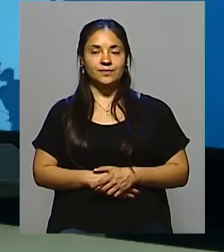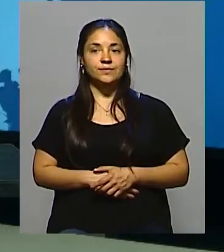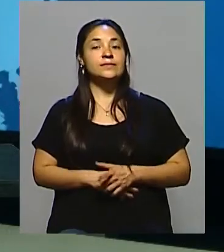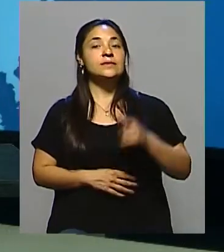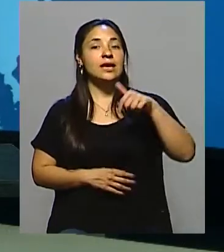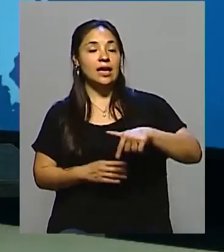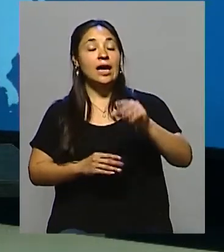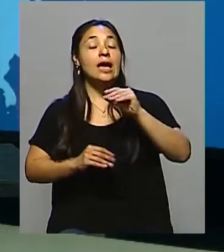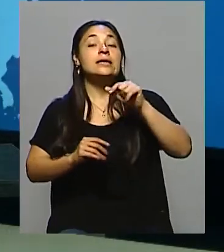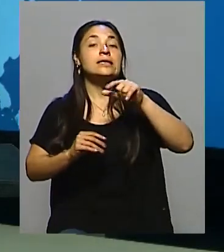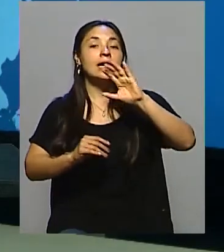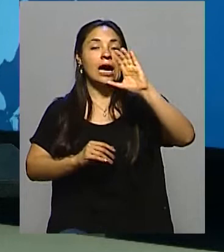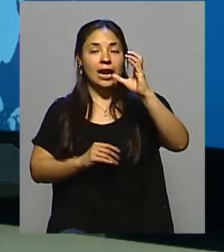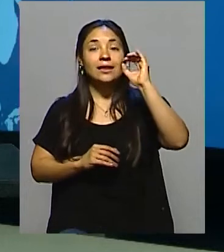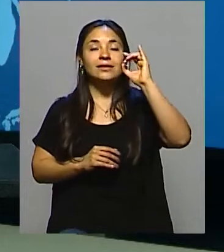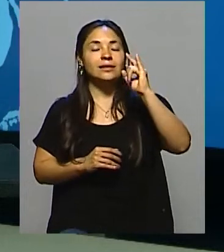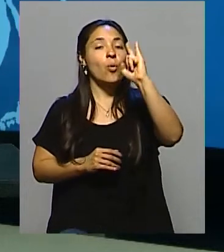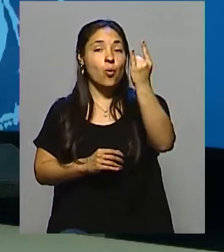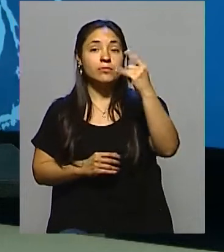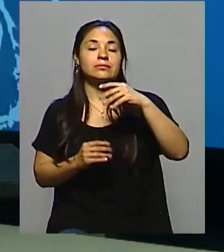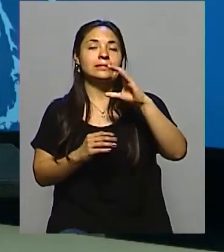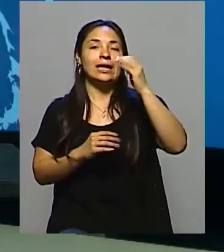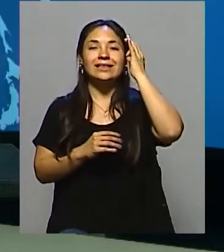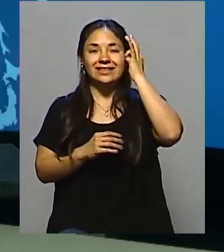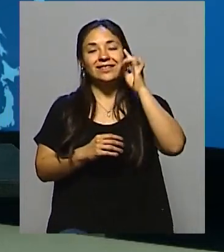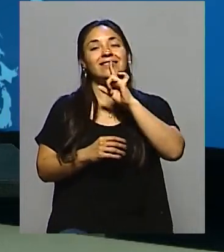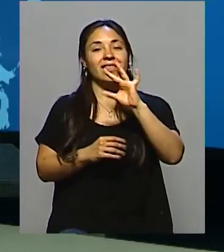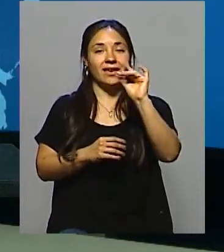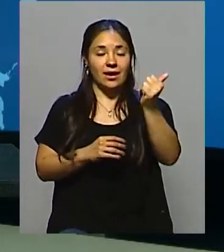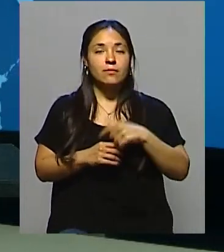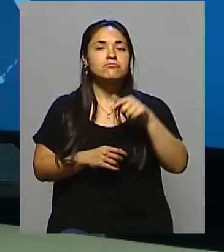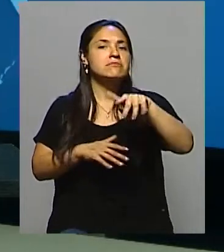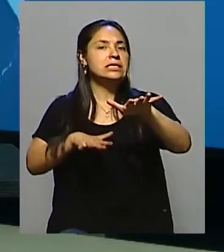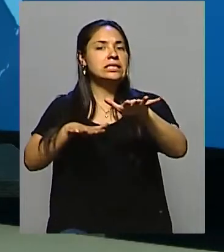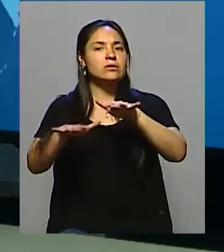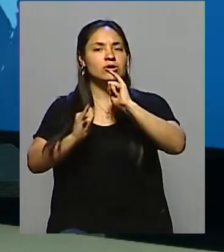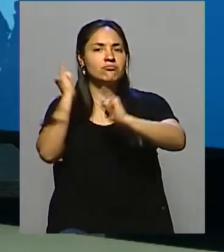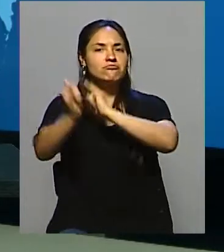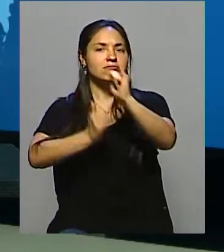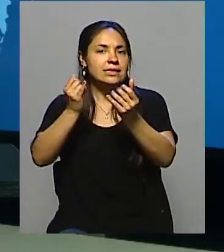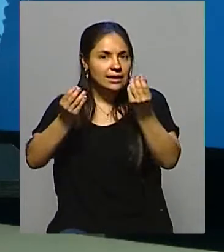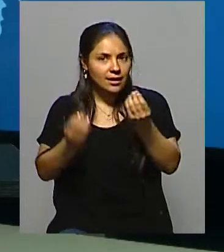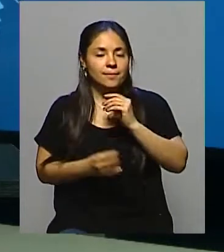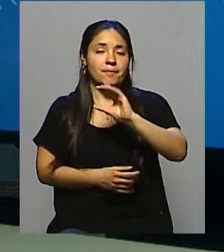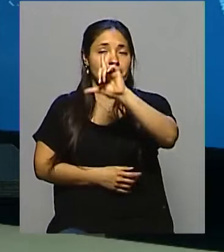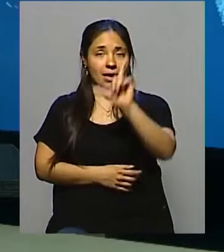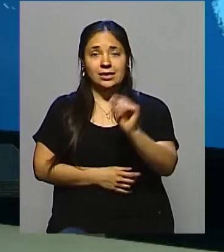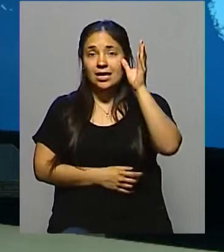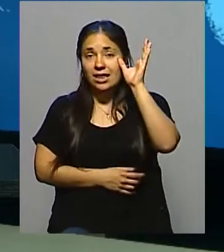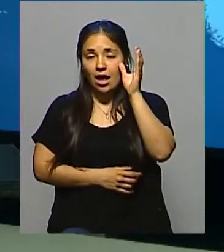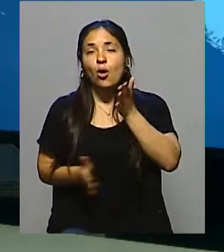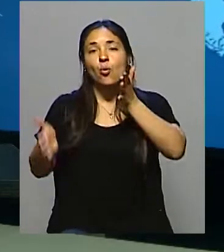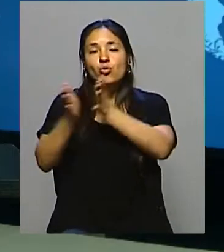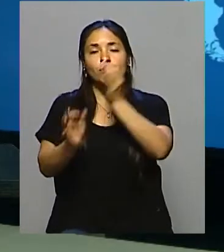Estamos aquí en Señal U, Canal 30 de la TDA, hablando de lo que está sucediendo en Italia. Lo hacemos en este chat internacional con Guido Gasoli,